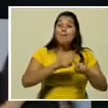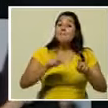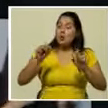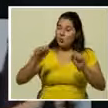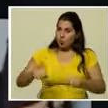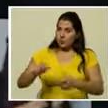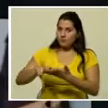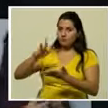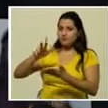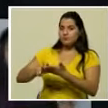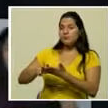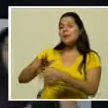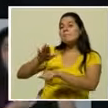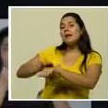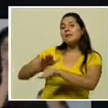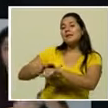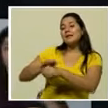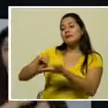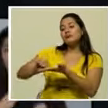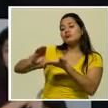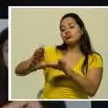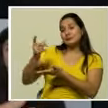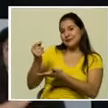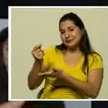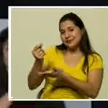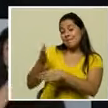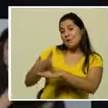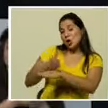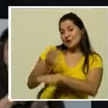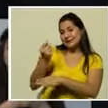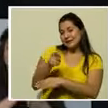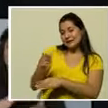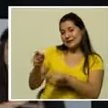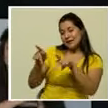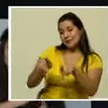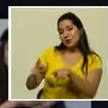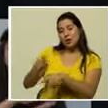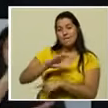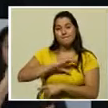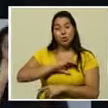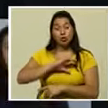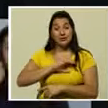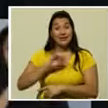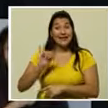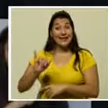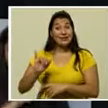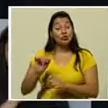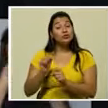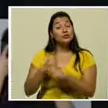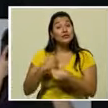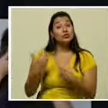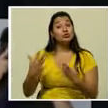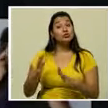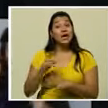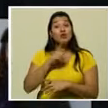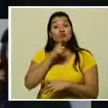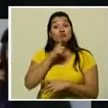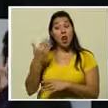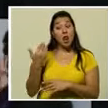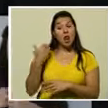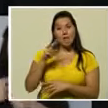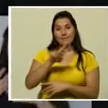deuda histórica y mejoramos el salario a nuestras personas policías, lo cual se hizo efectivo este